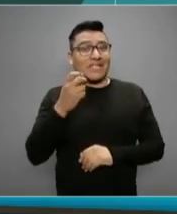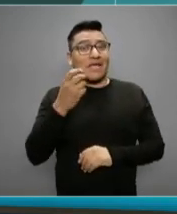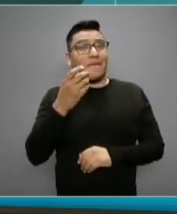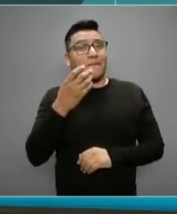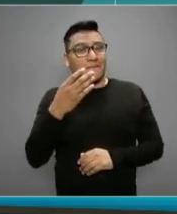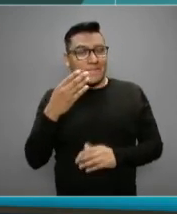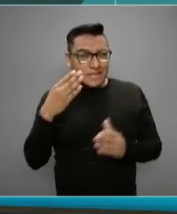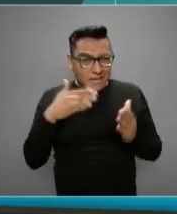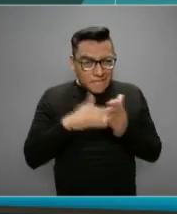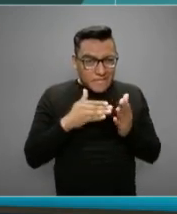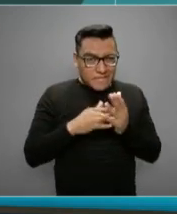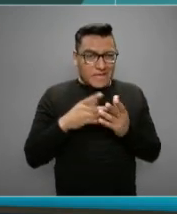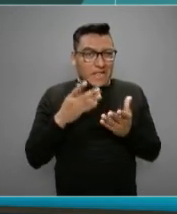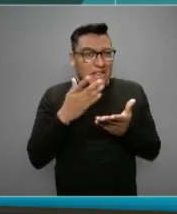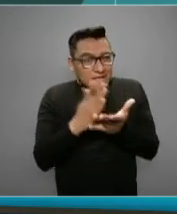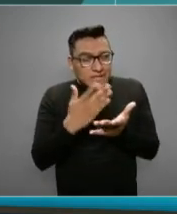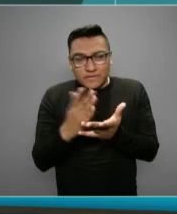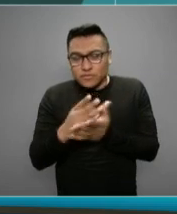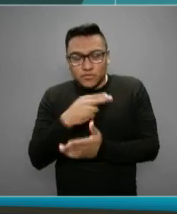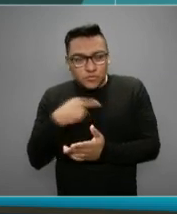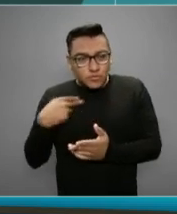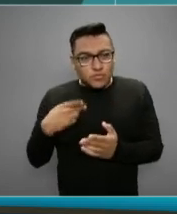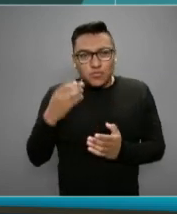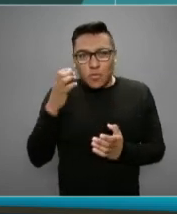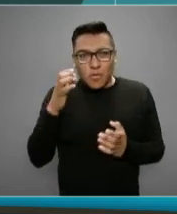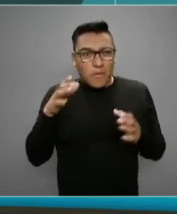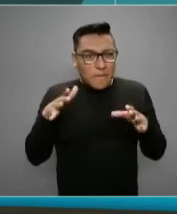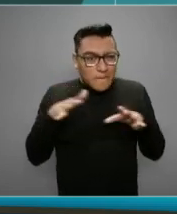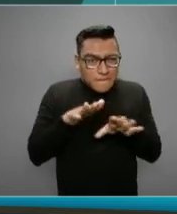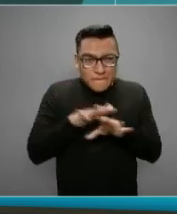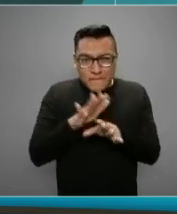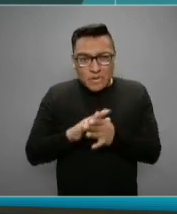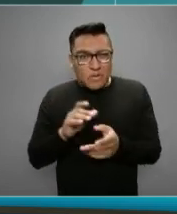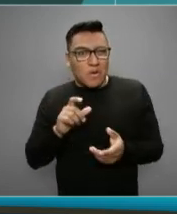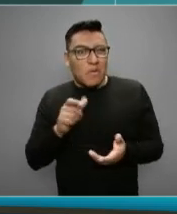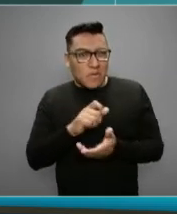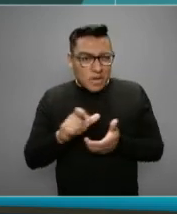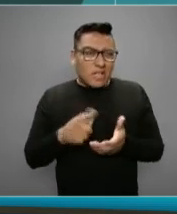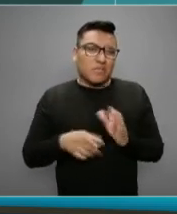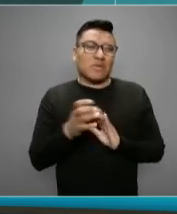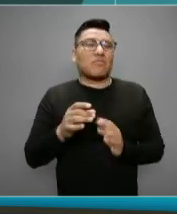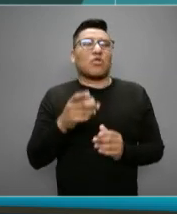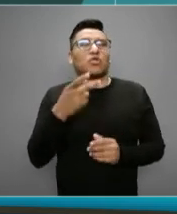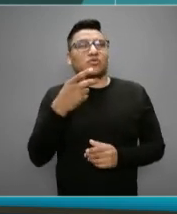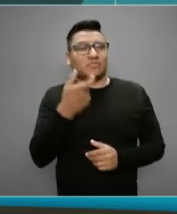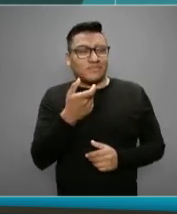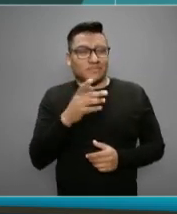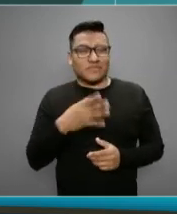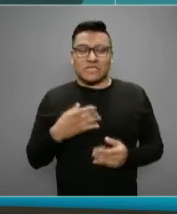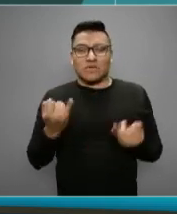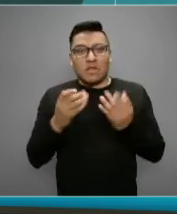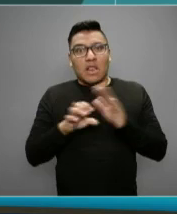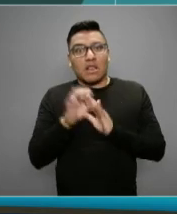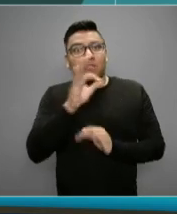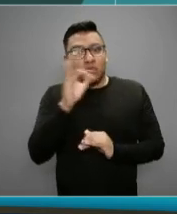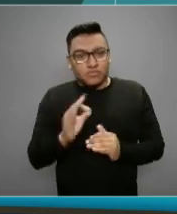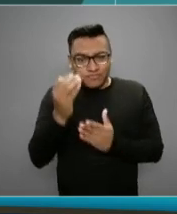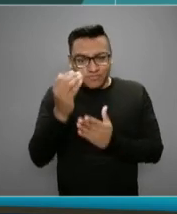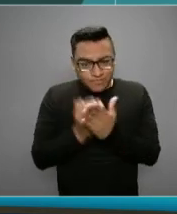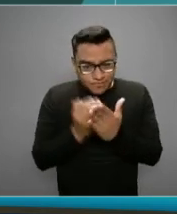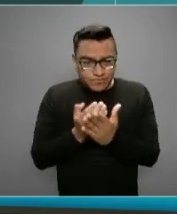créditos, sobre todo aquellos que estaban en salarios mínimos, los pasamos a pesos, a una tasa preferencial, e hicimos descuentos a los saldos de